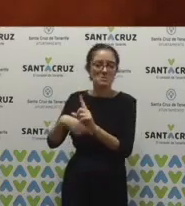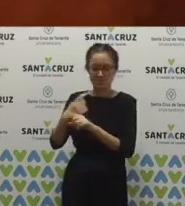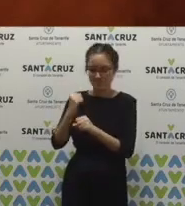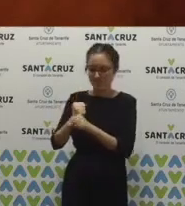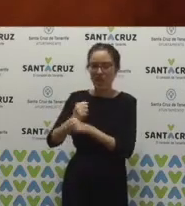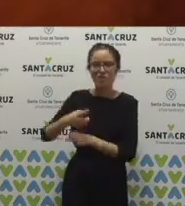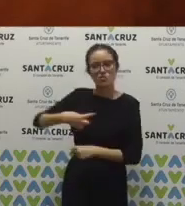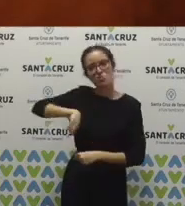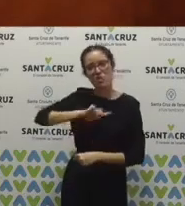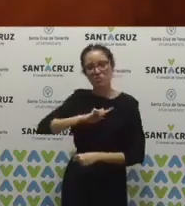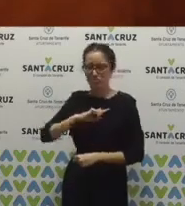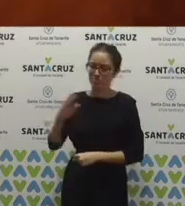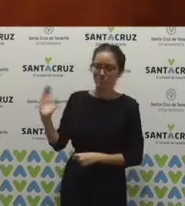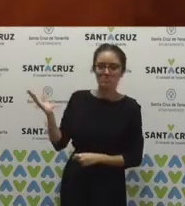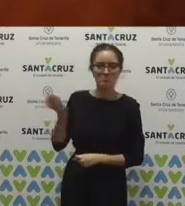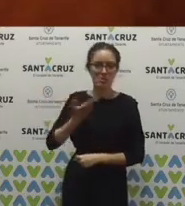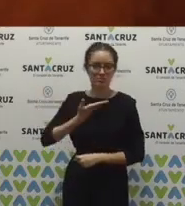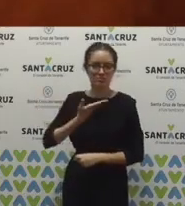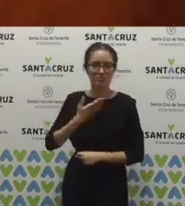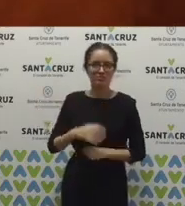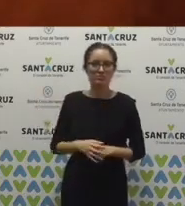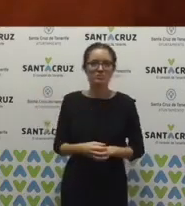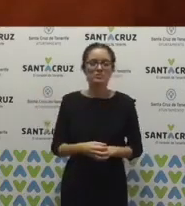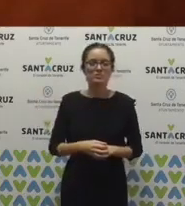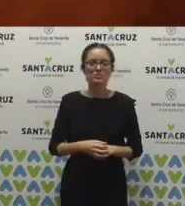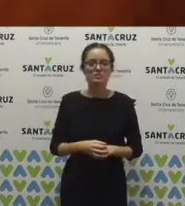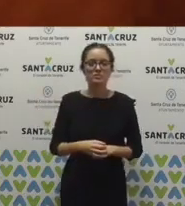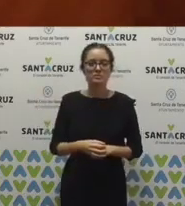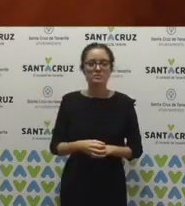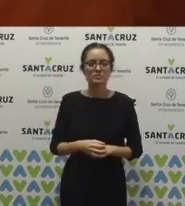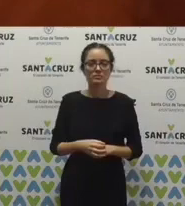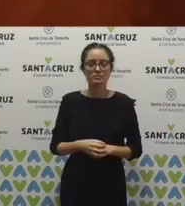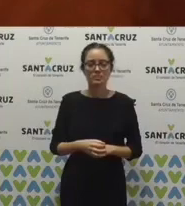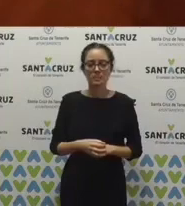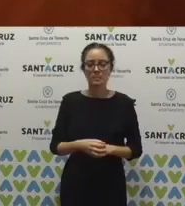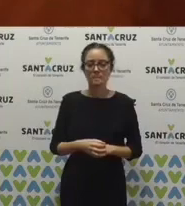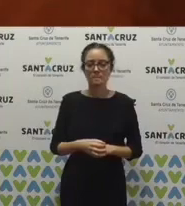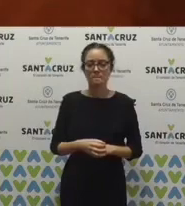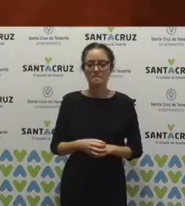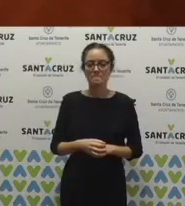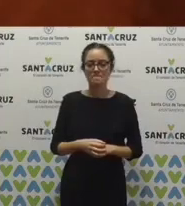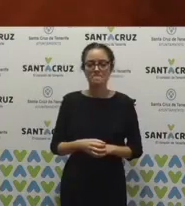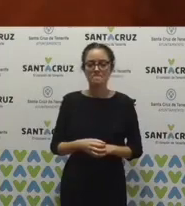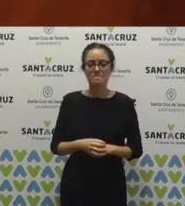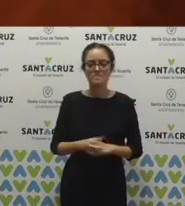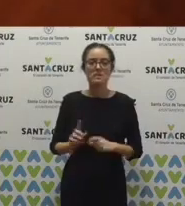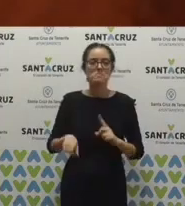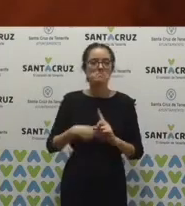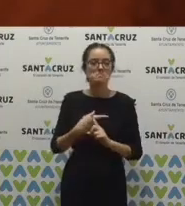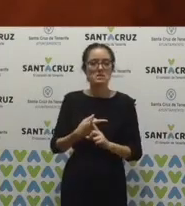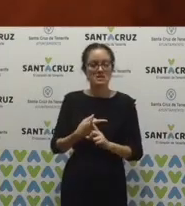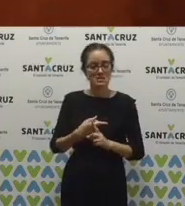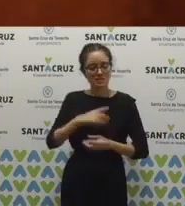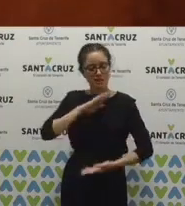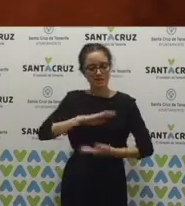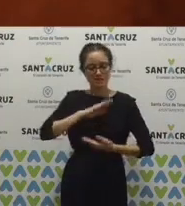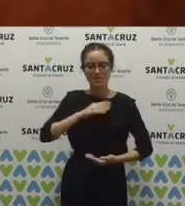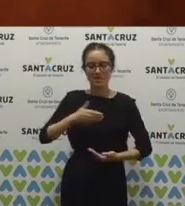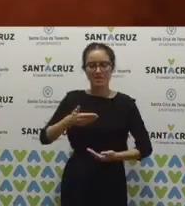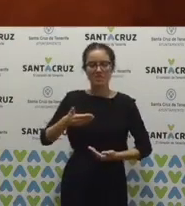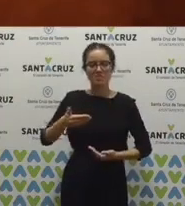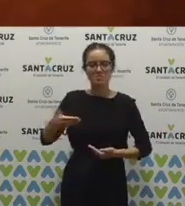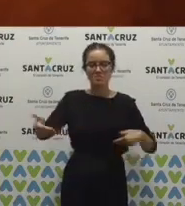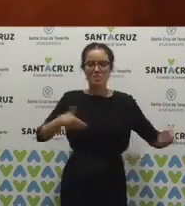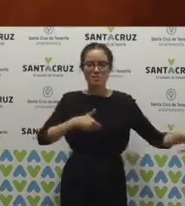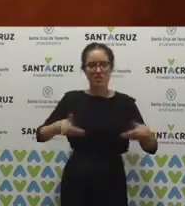políticos que la conformamos deteniendo encima a votarnos la capacidad de traer propuestas y hacerles